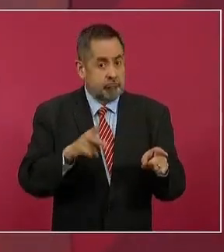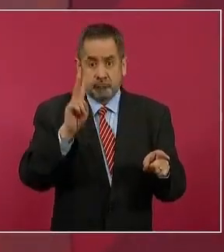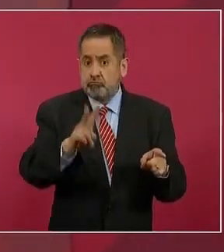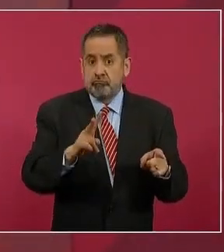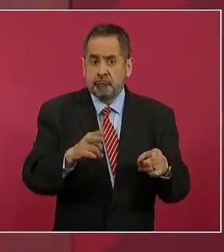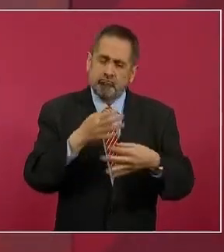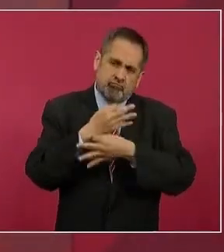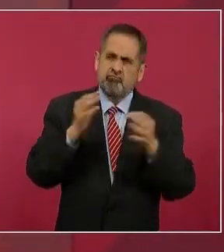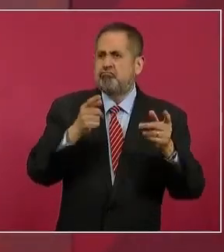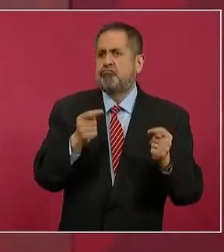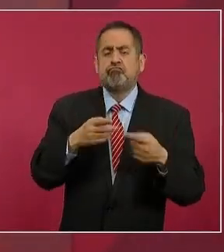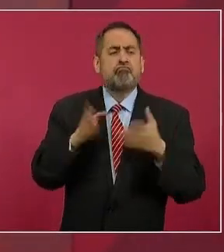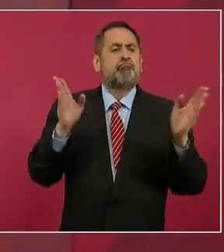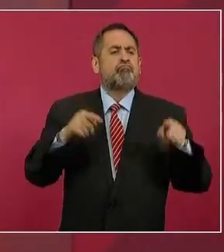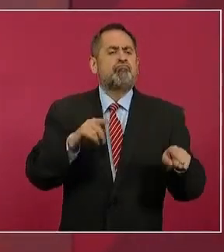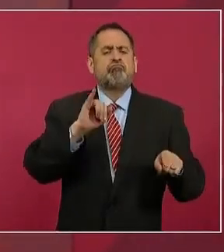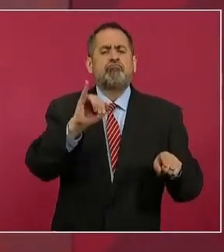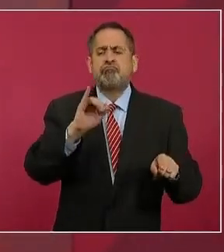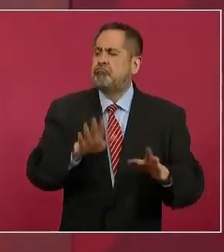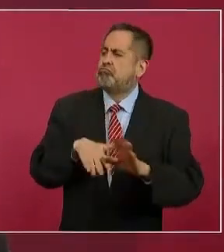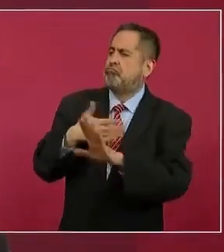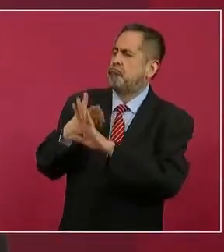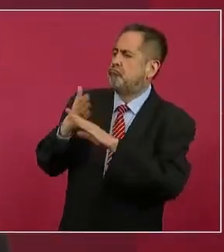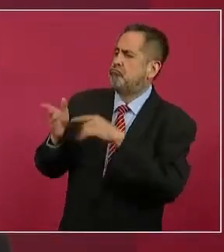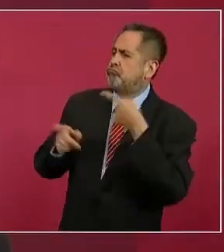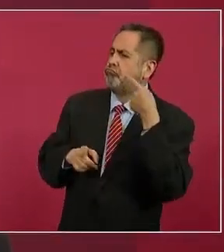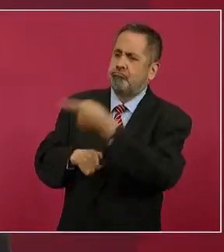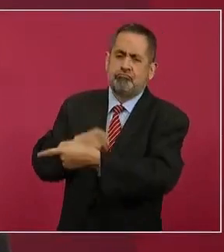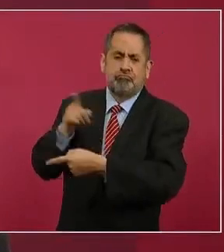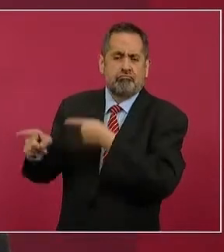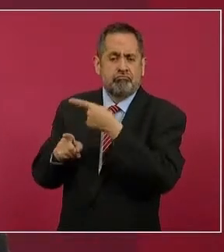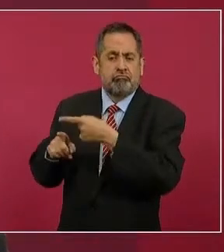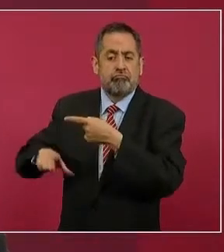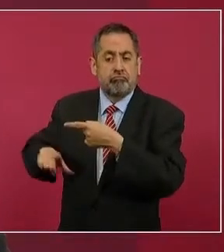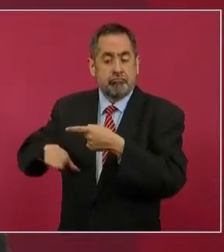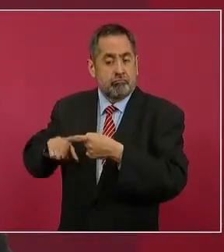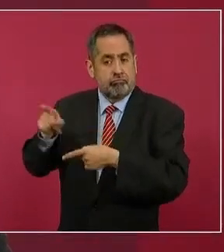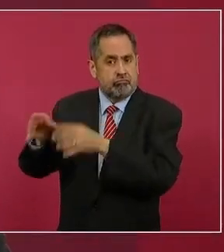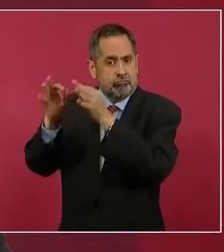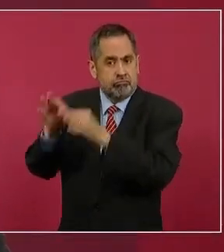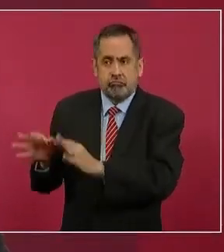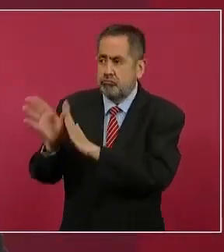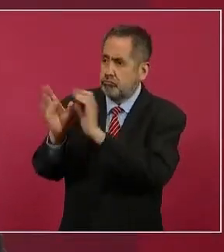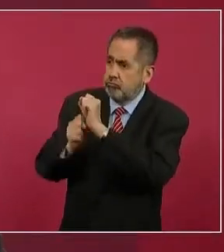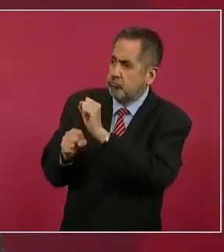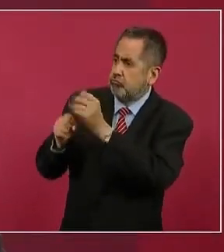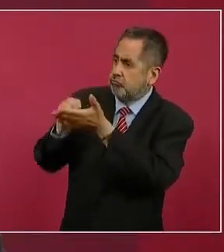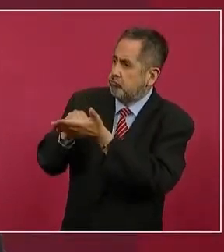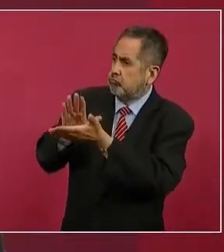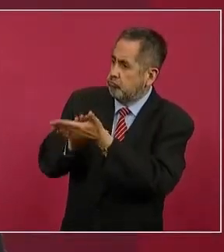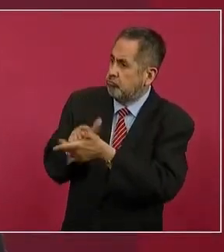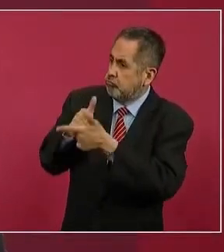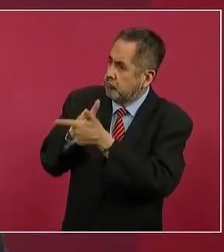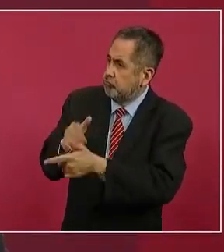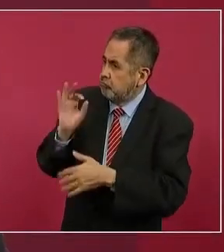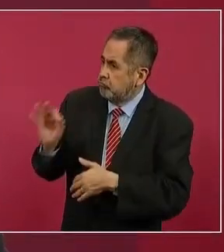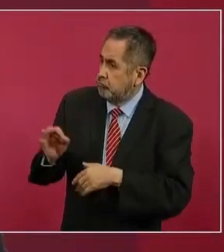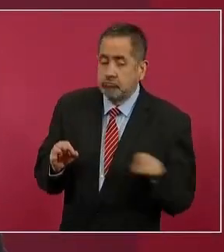abiertamente a atacar a un gobierno legal y legítimamente constituido?